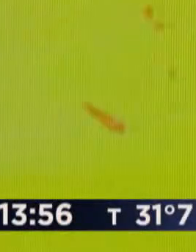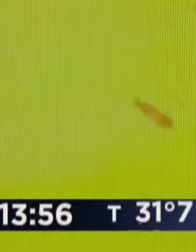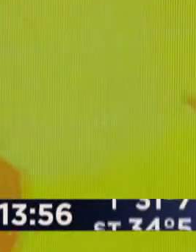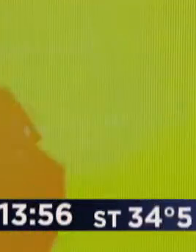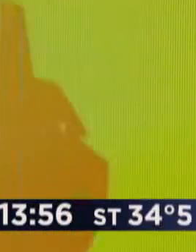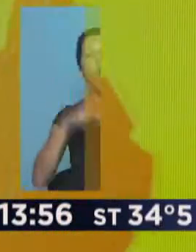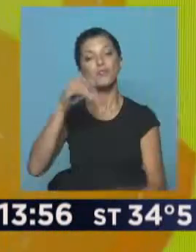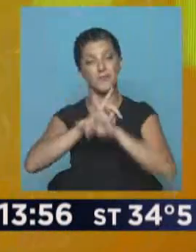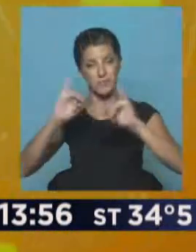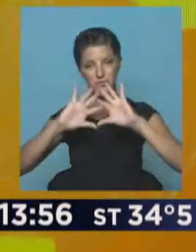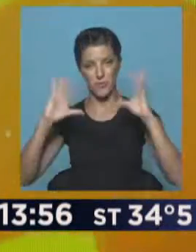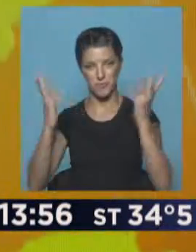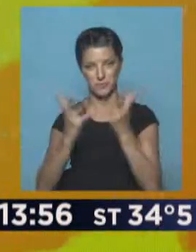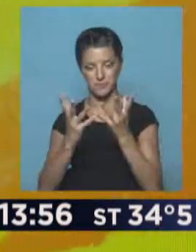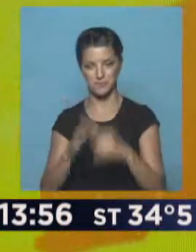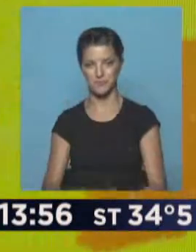Esto también pasó en el mundo.